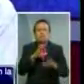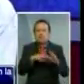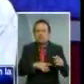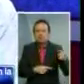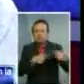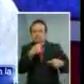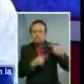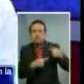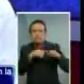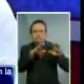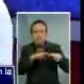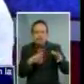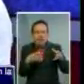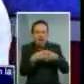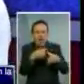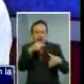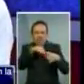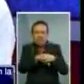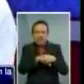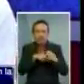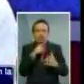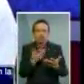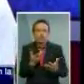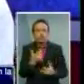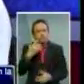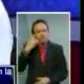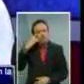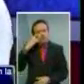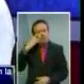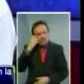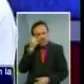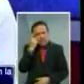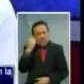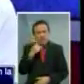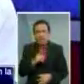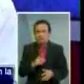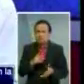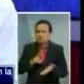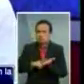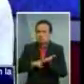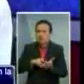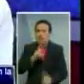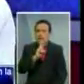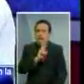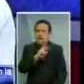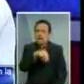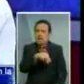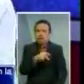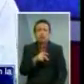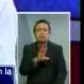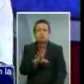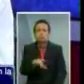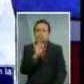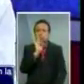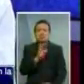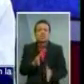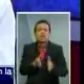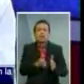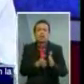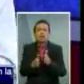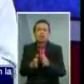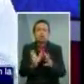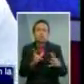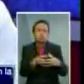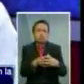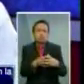dentro del partido, porque entendemos que legítimamente y absolutamente legítimamente, Renovación Nacional ha tomado un camino que es mayoritario